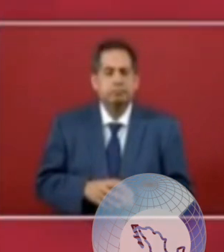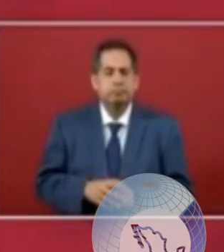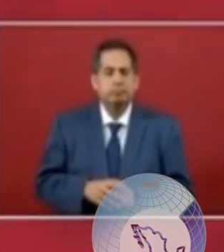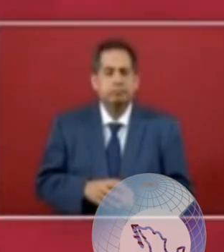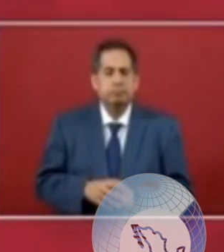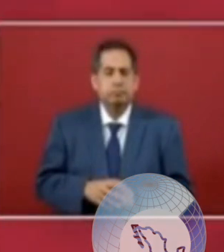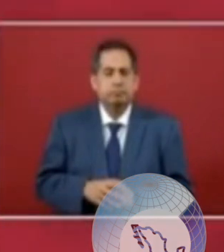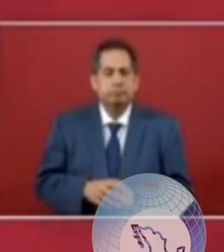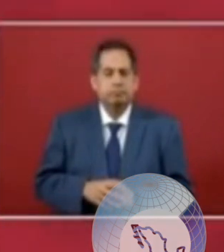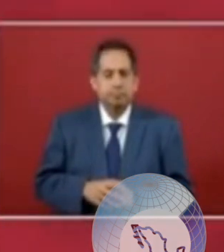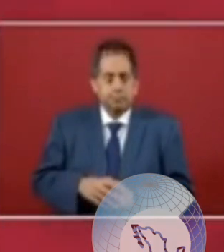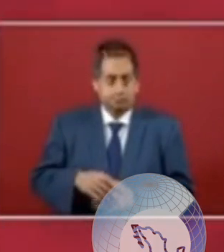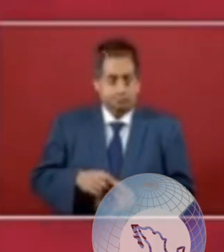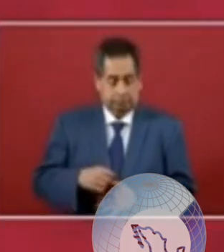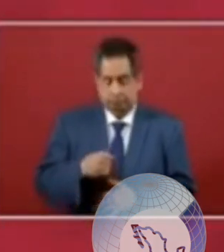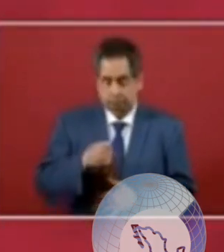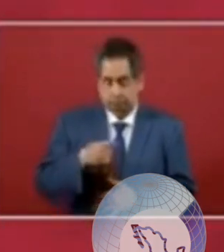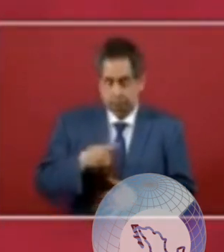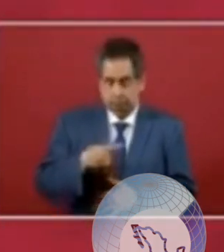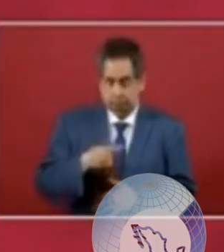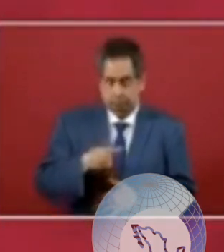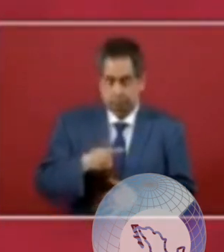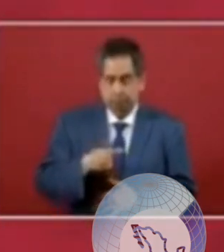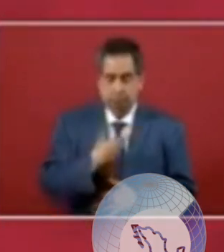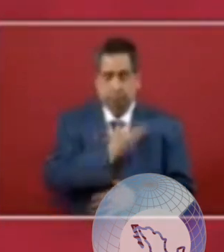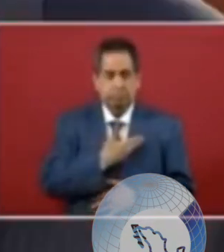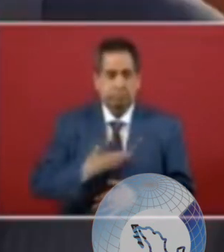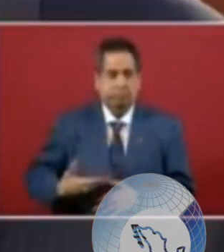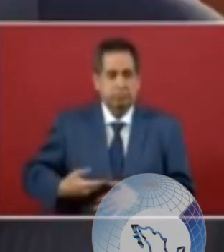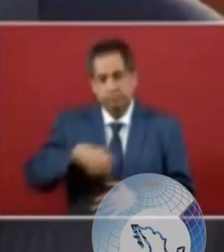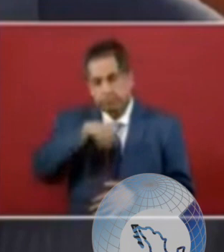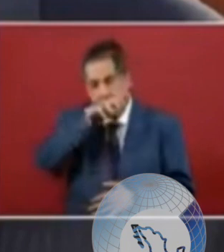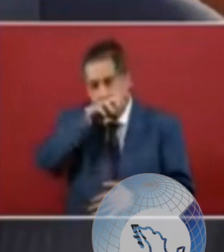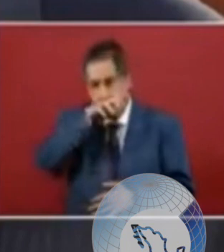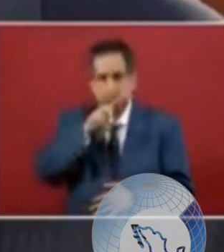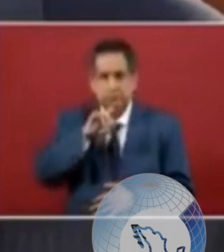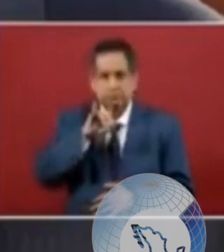el mismo presidente Díaz Ordaz